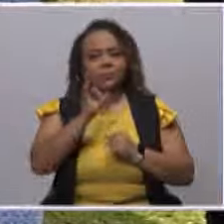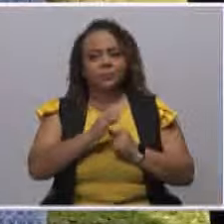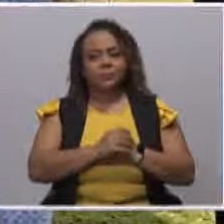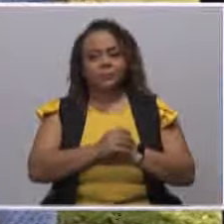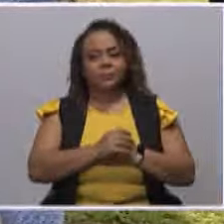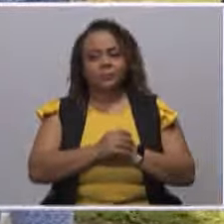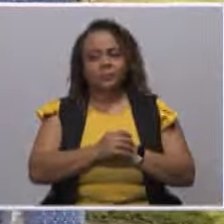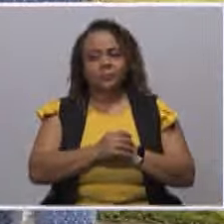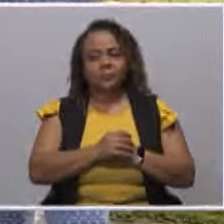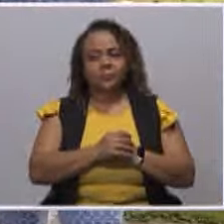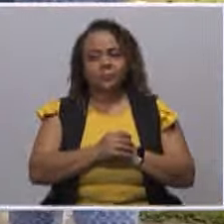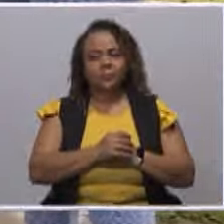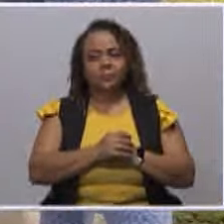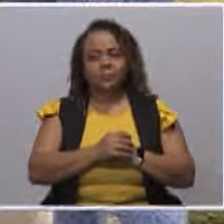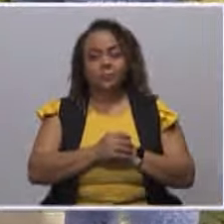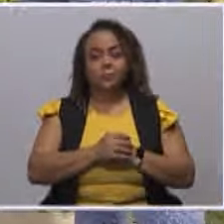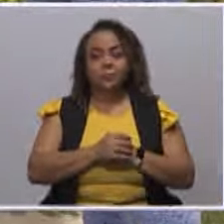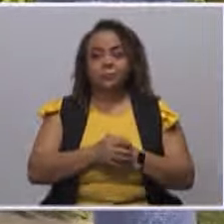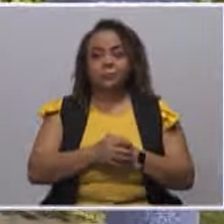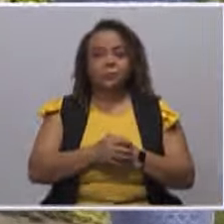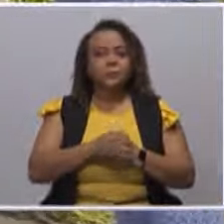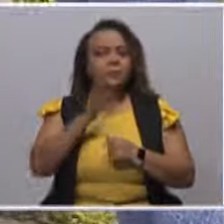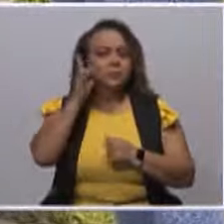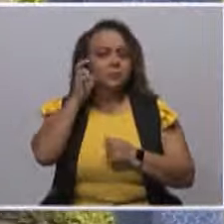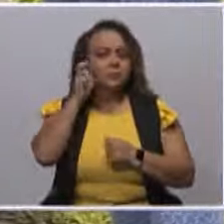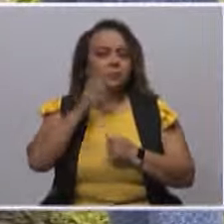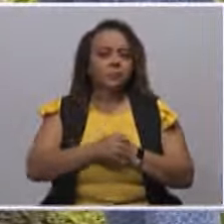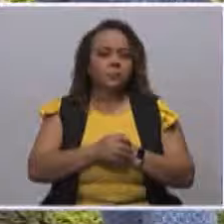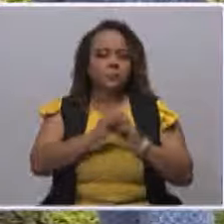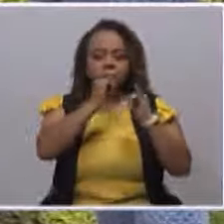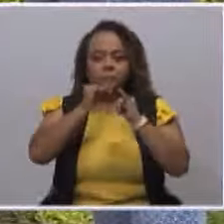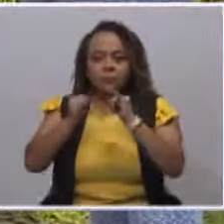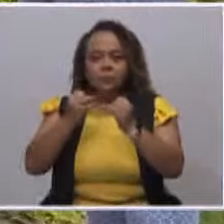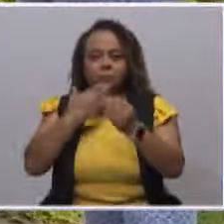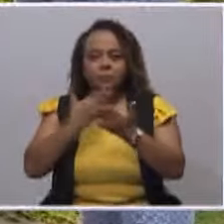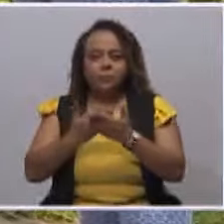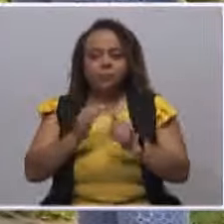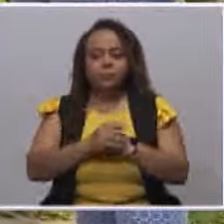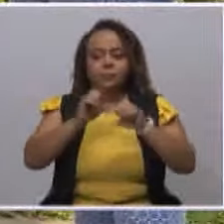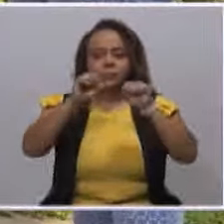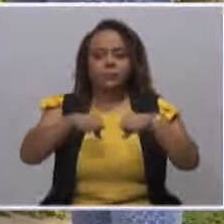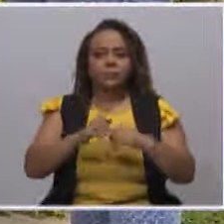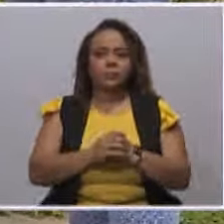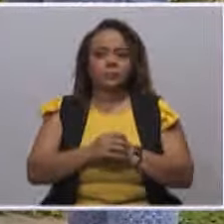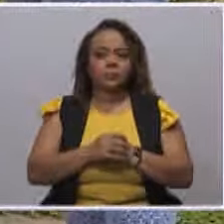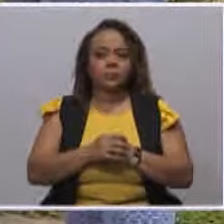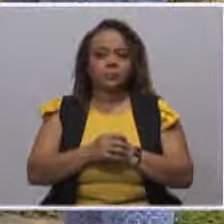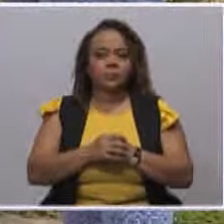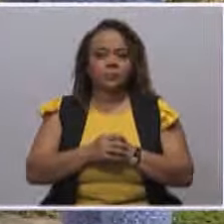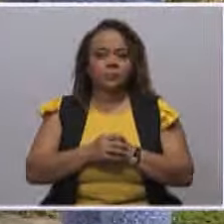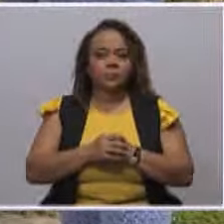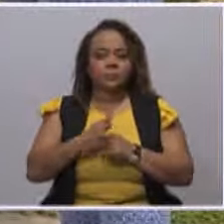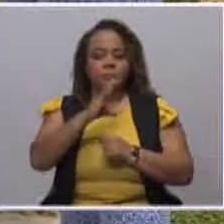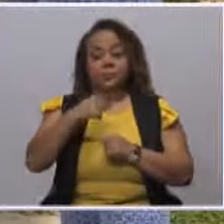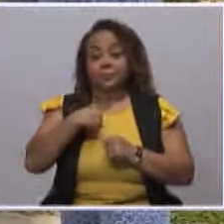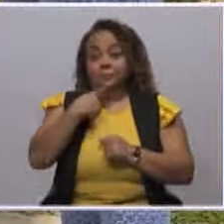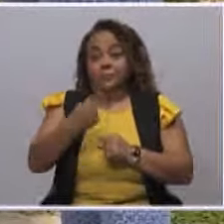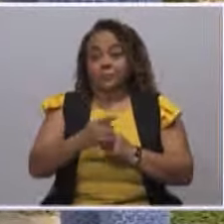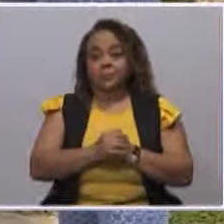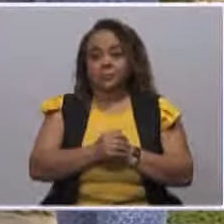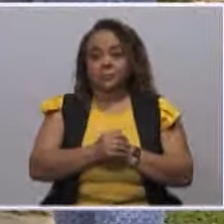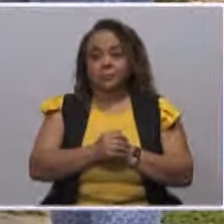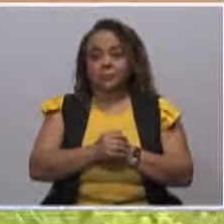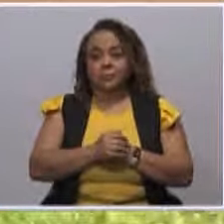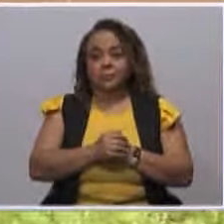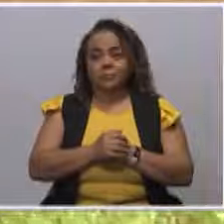son equipo que tien jerarquía individual muy buena muy buenas capacidades y lo lindo que es ir